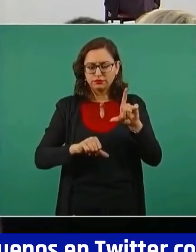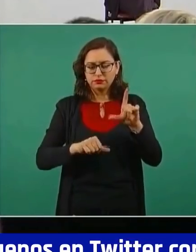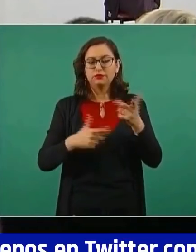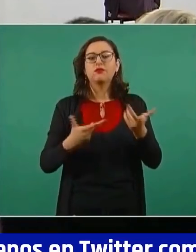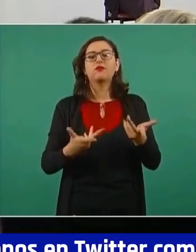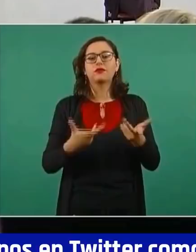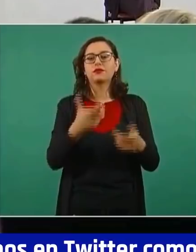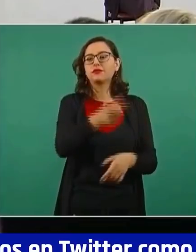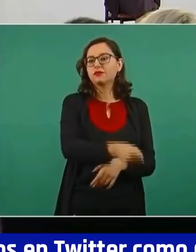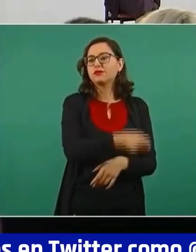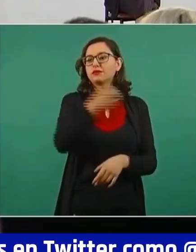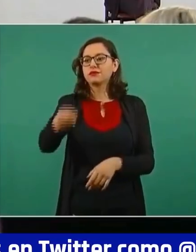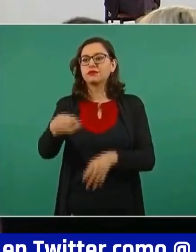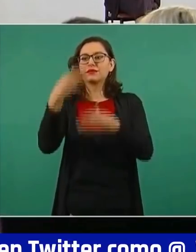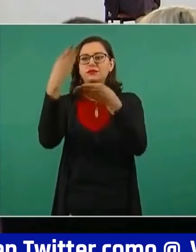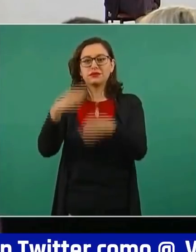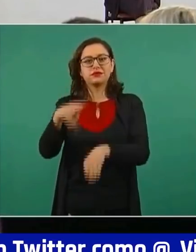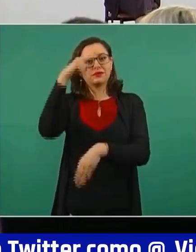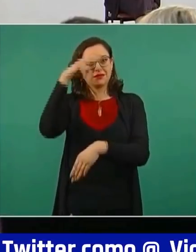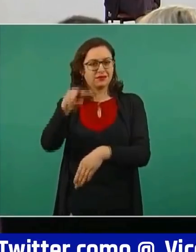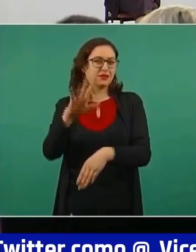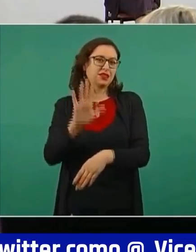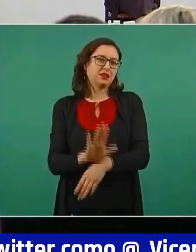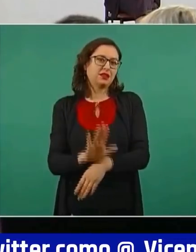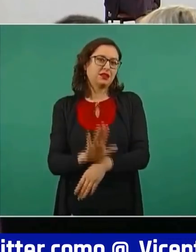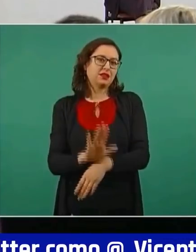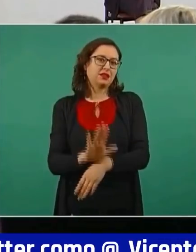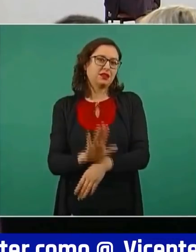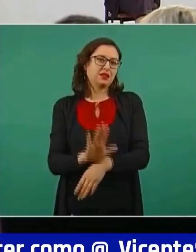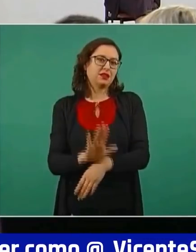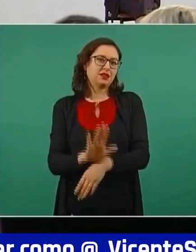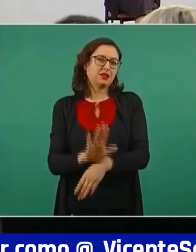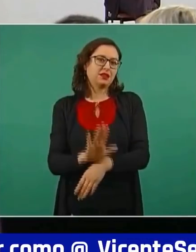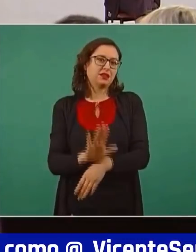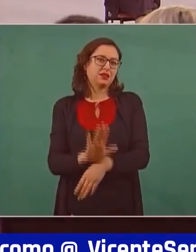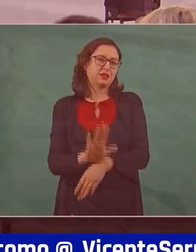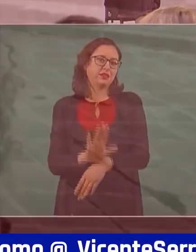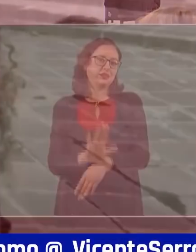Y todavía hay quienes dicen que vamos a...